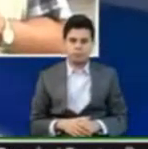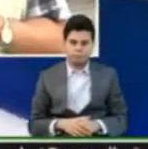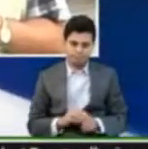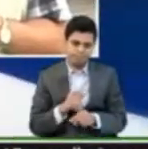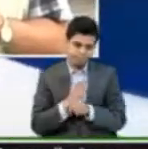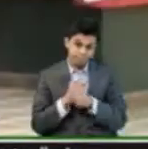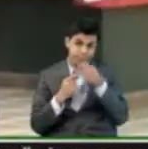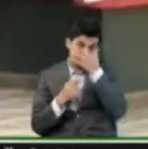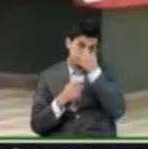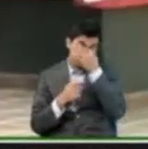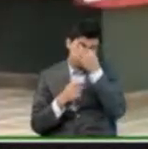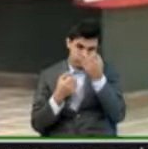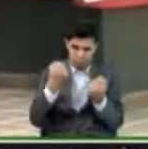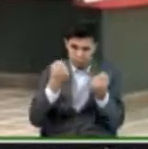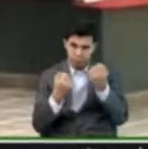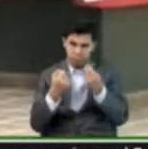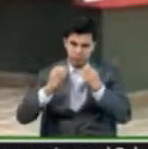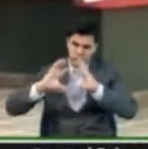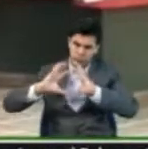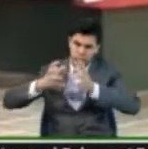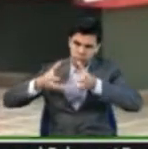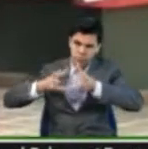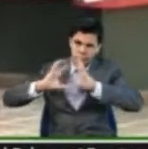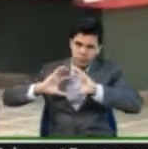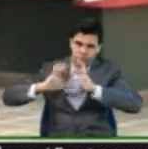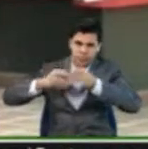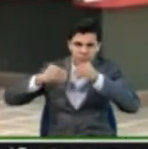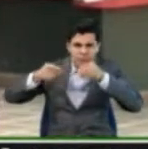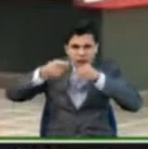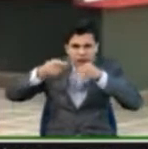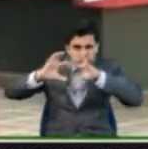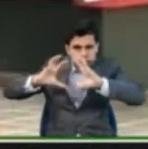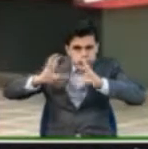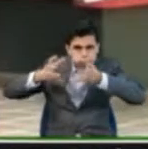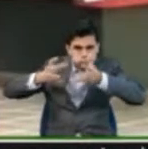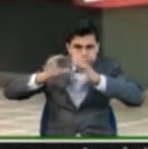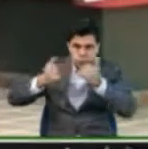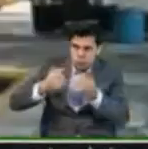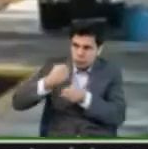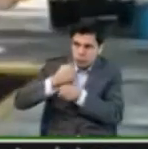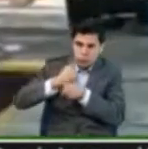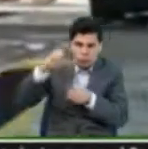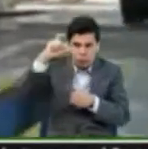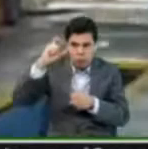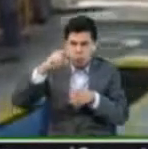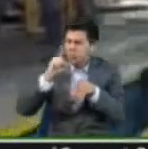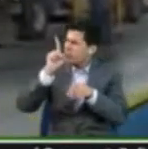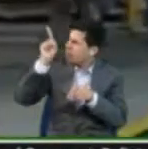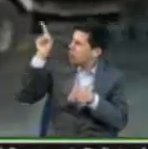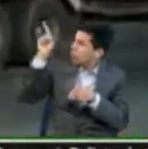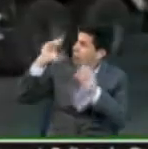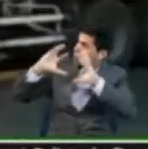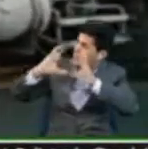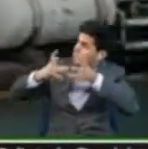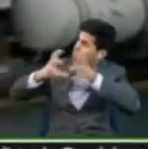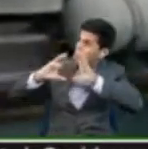Pues así es, estas dos mezcladoras que prestan el servicio a las construcciones que se ejecutan en estos momentos en Cúcuta y su área metropolitana tendrían un